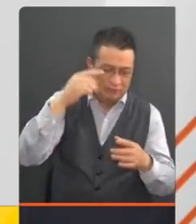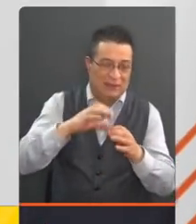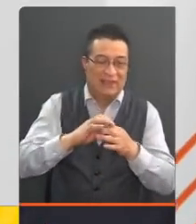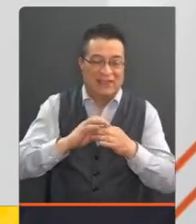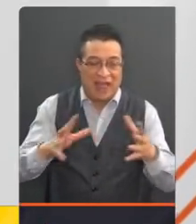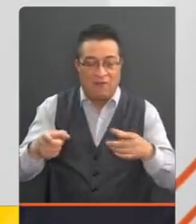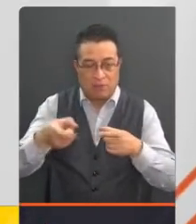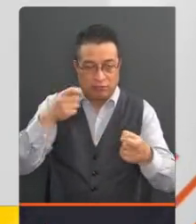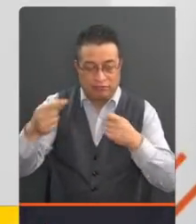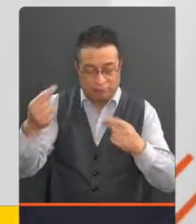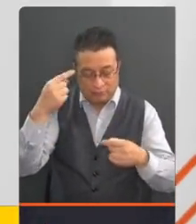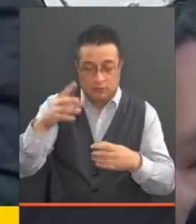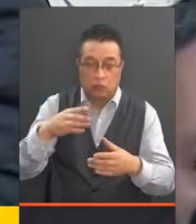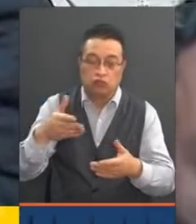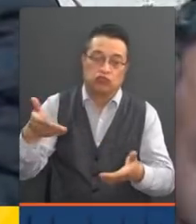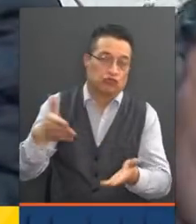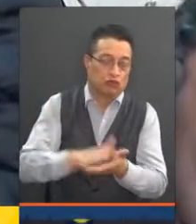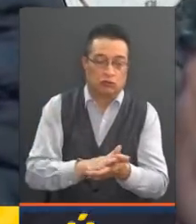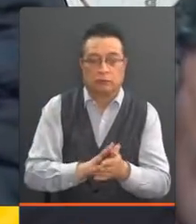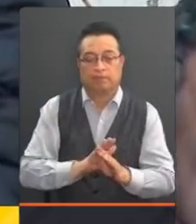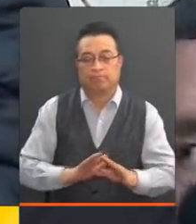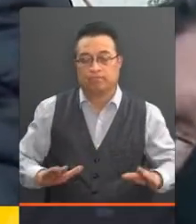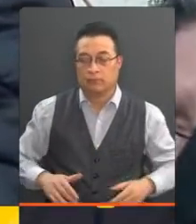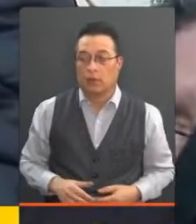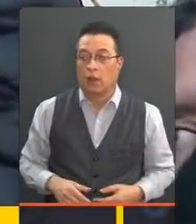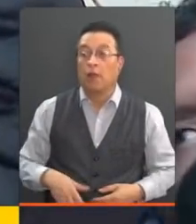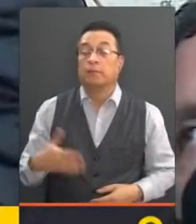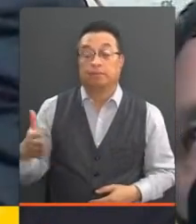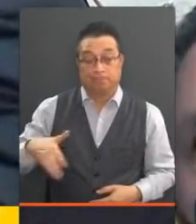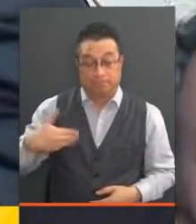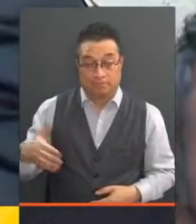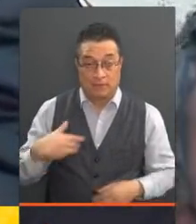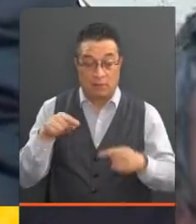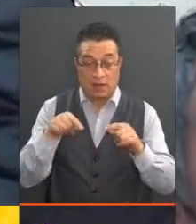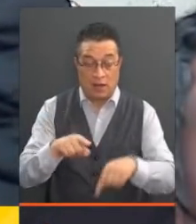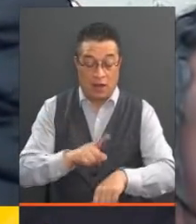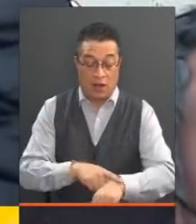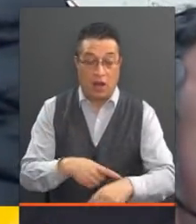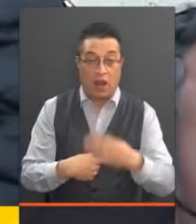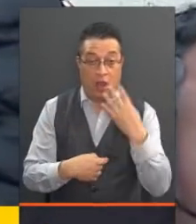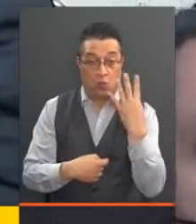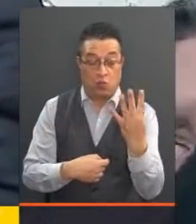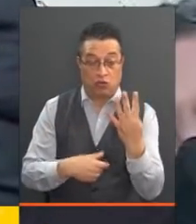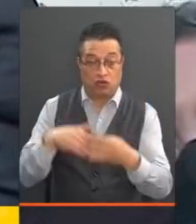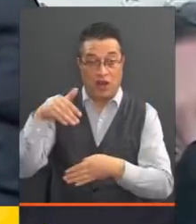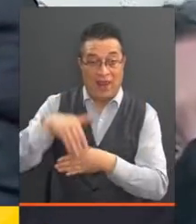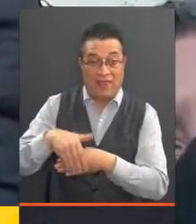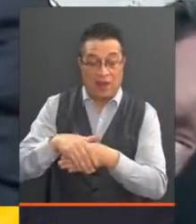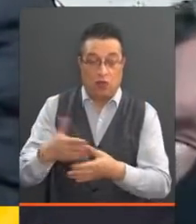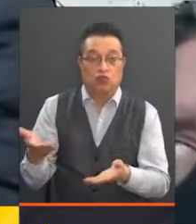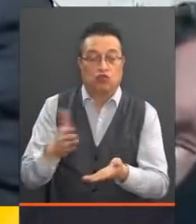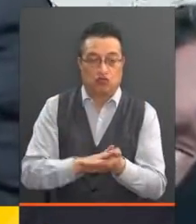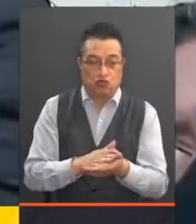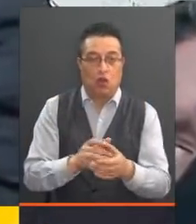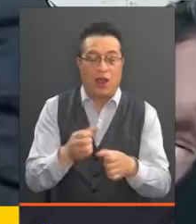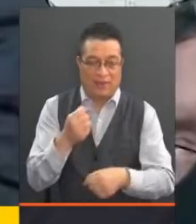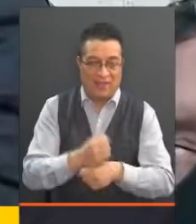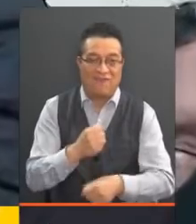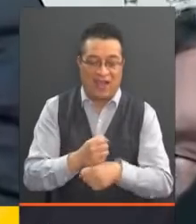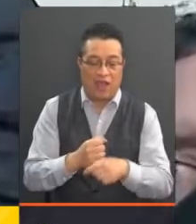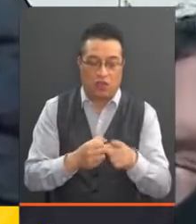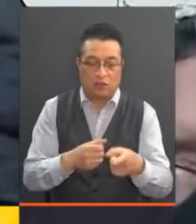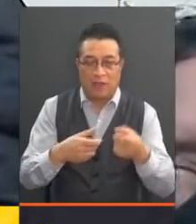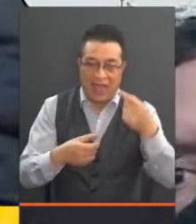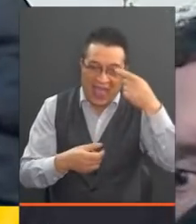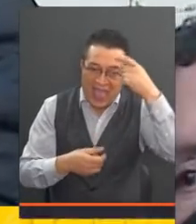los disparos y falleció. Lamentamos el hecho de que a las 16 horas falleció el trabajador producto de las heridas que